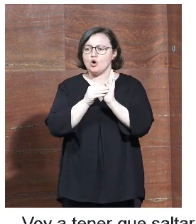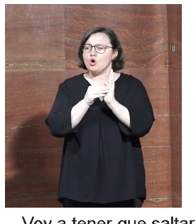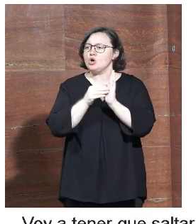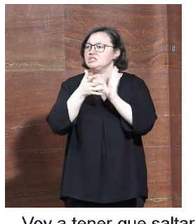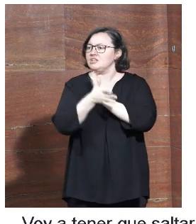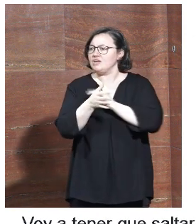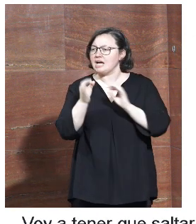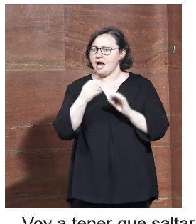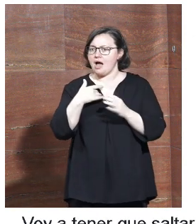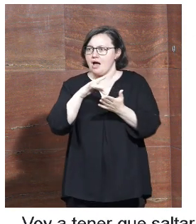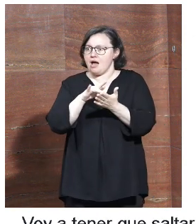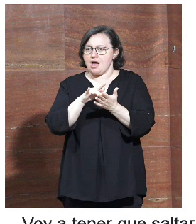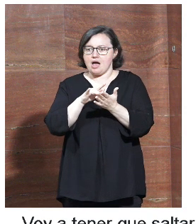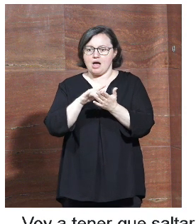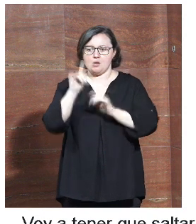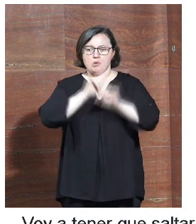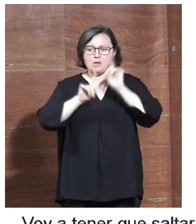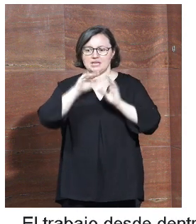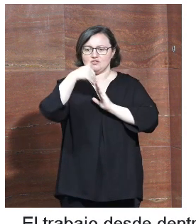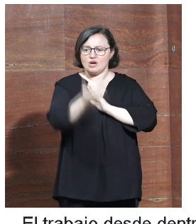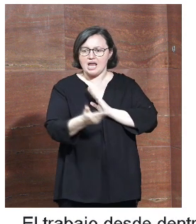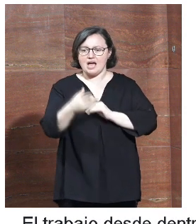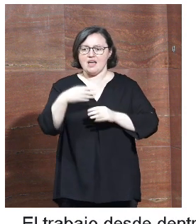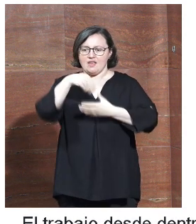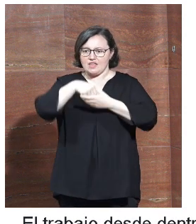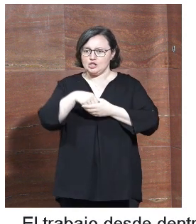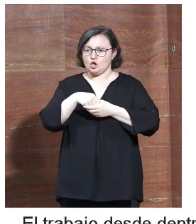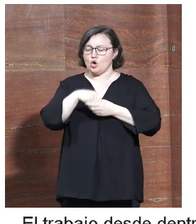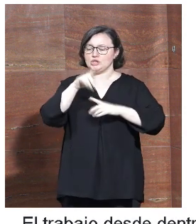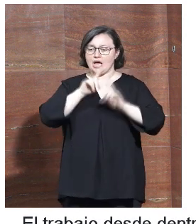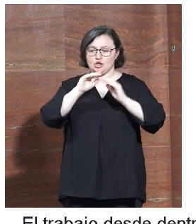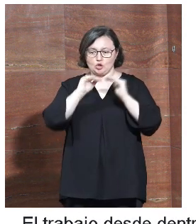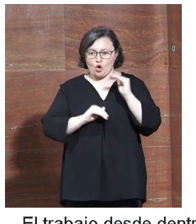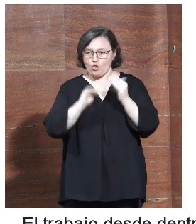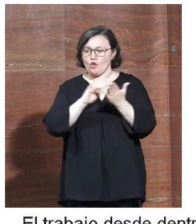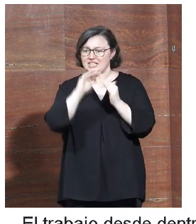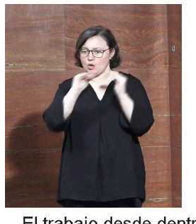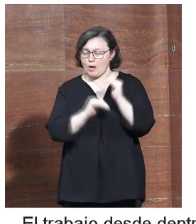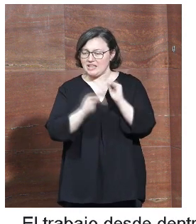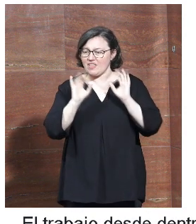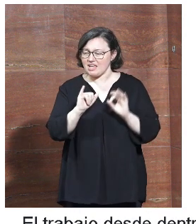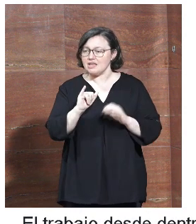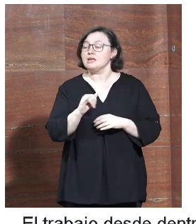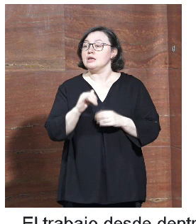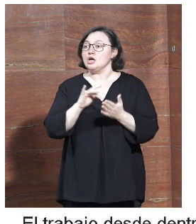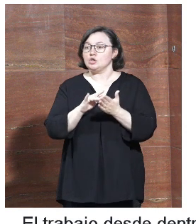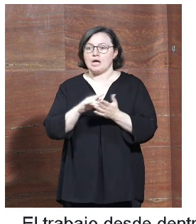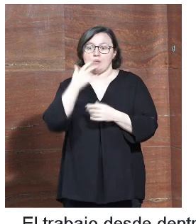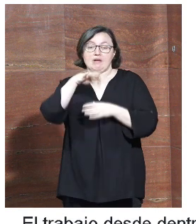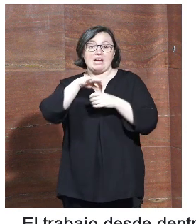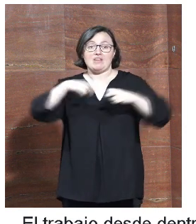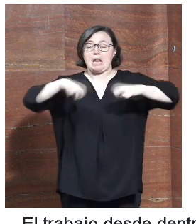resistencias fuera y dentro, esta negación de la desigualdad interna, esto si queréis luego lo hablamos tomando el café,